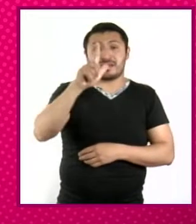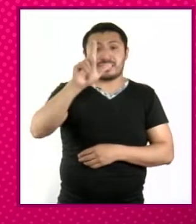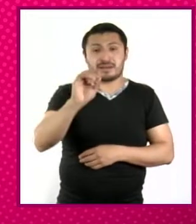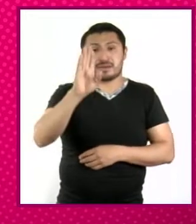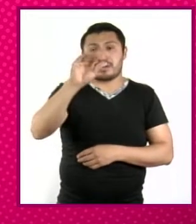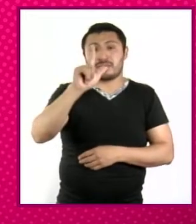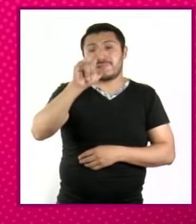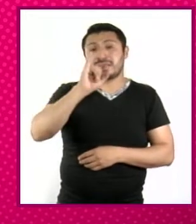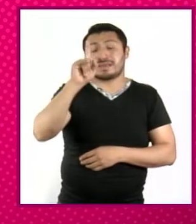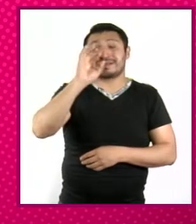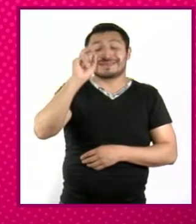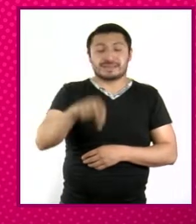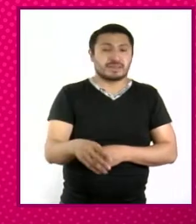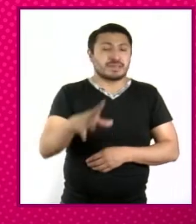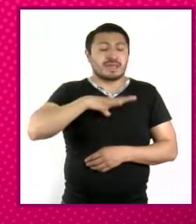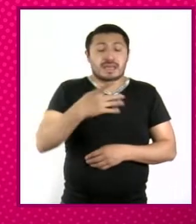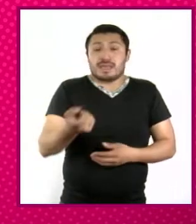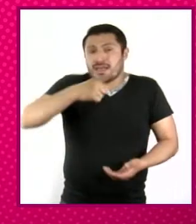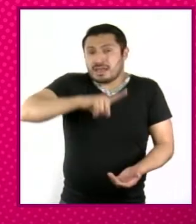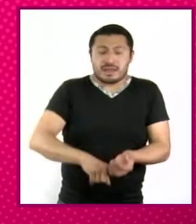están incluyendo otros